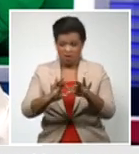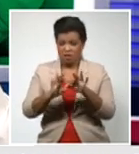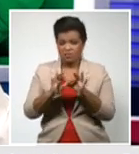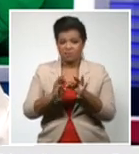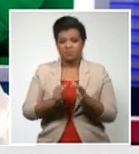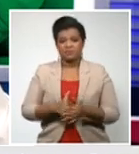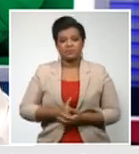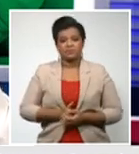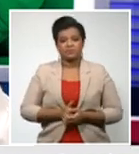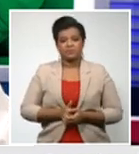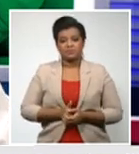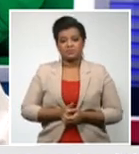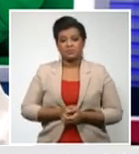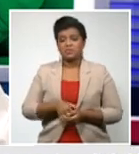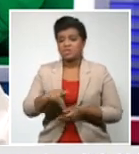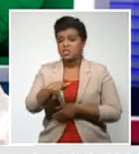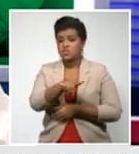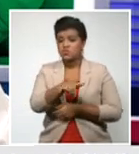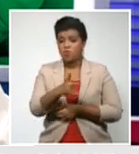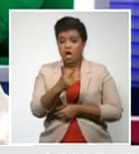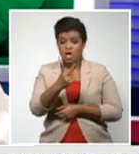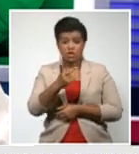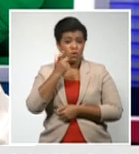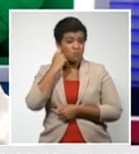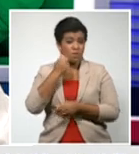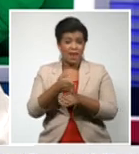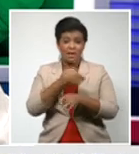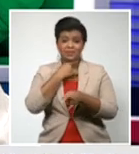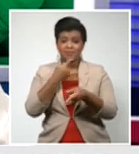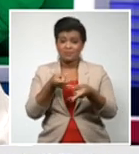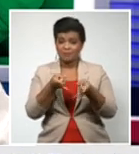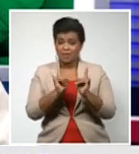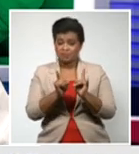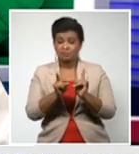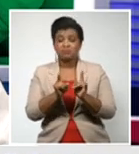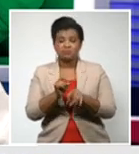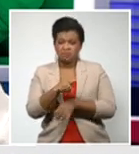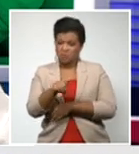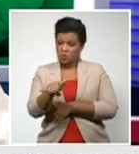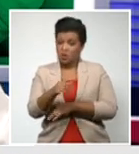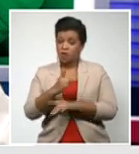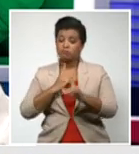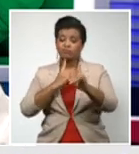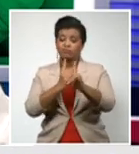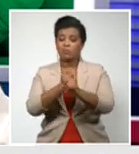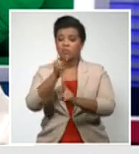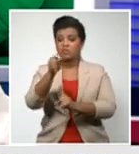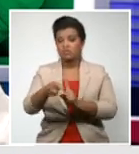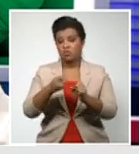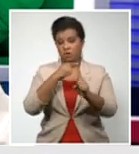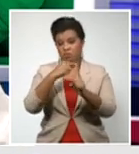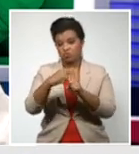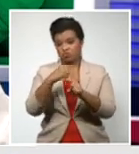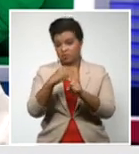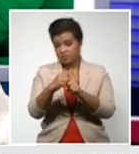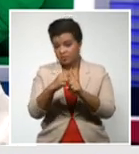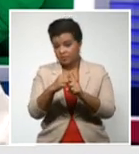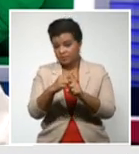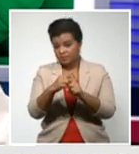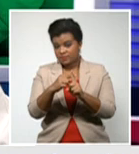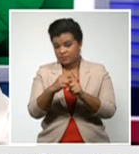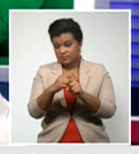que igual que las dos pacientes que informamos anteriormente, contacto de un caso positivo,